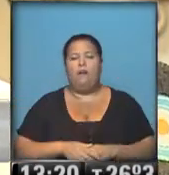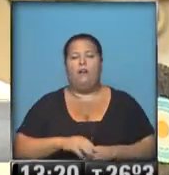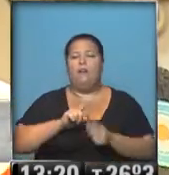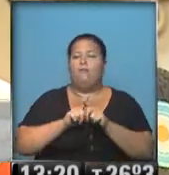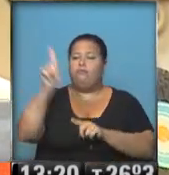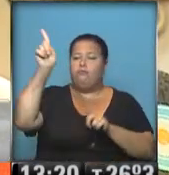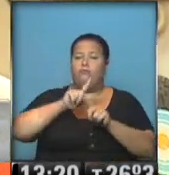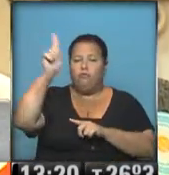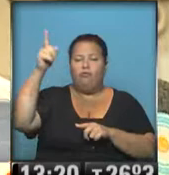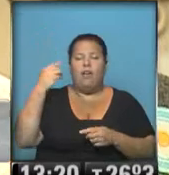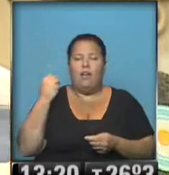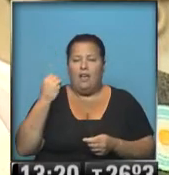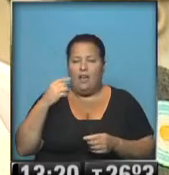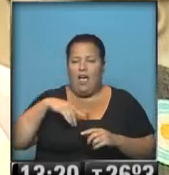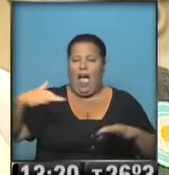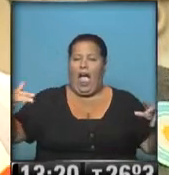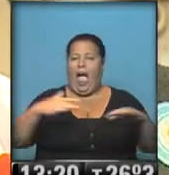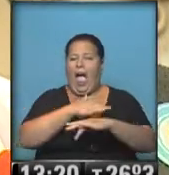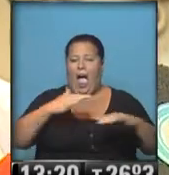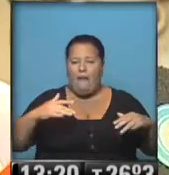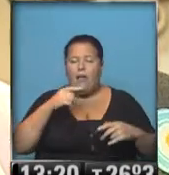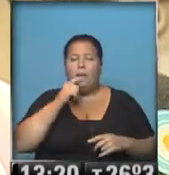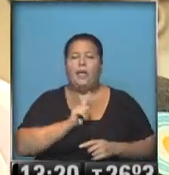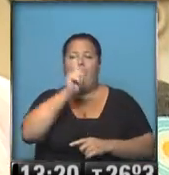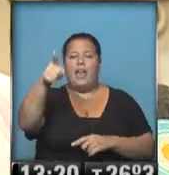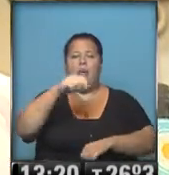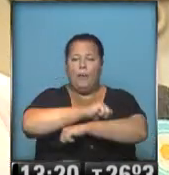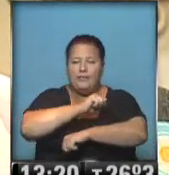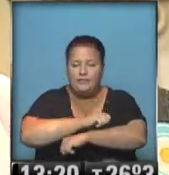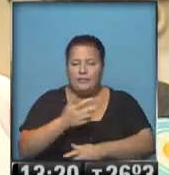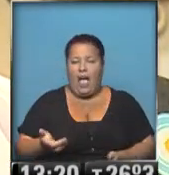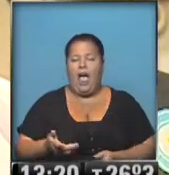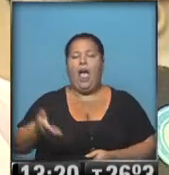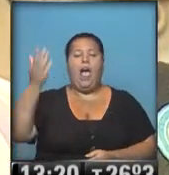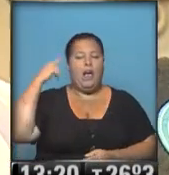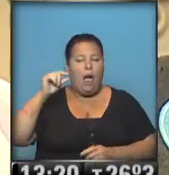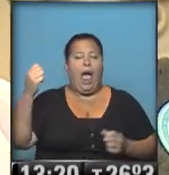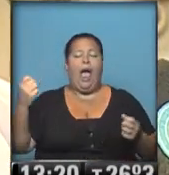cañitas voladoras en plenas avenidas donde se te mete por el balcón. El año pasado